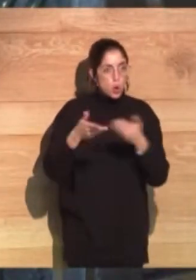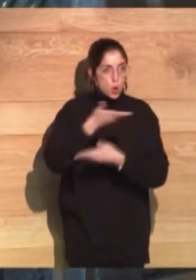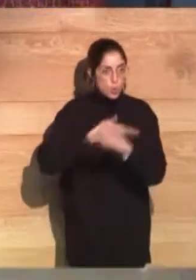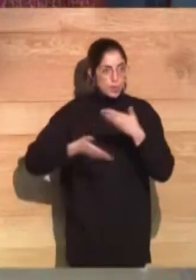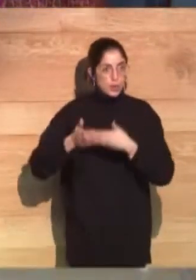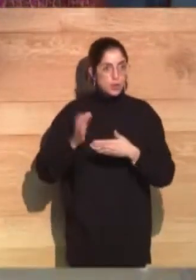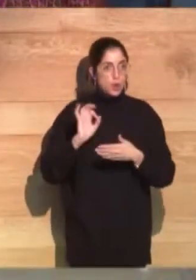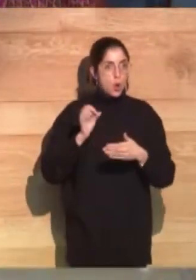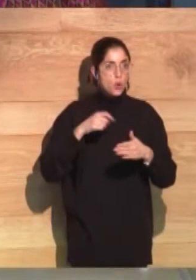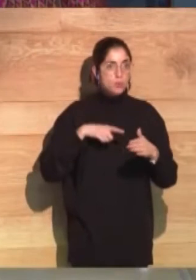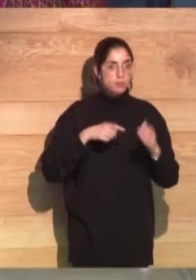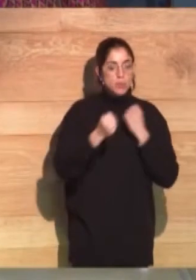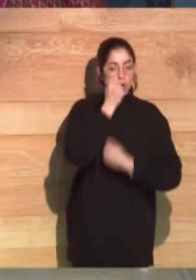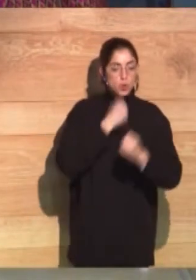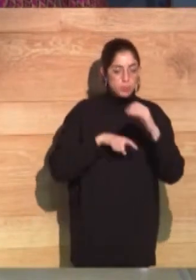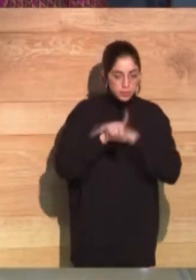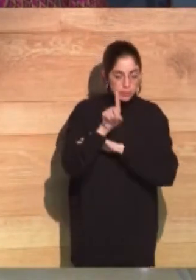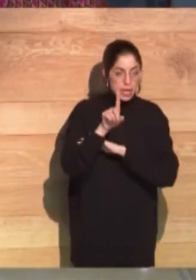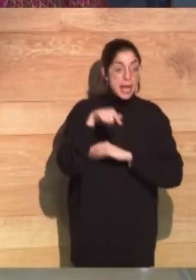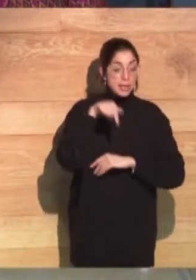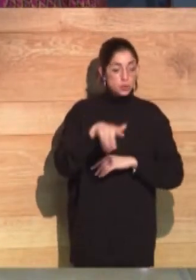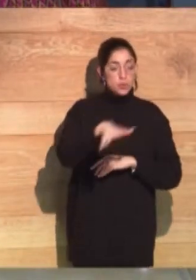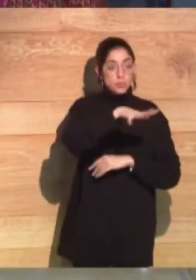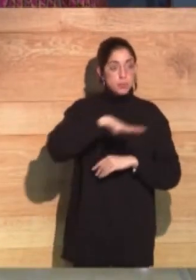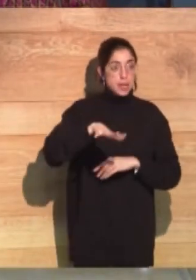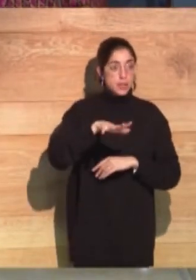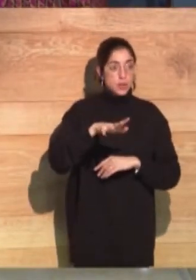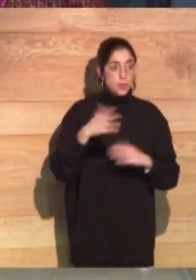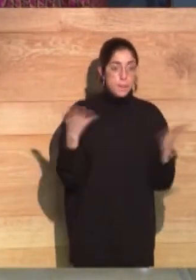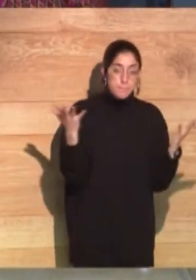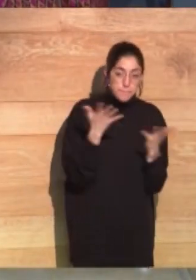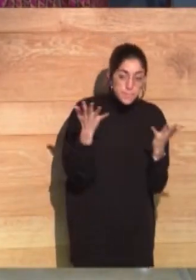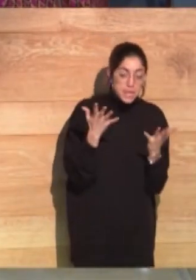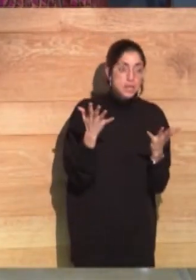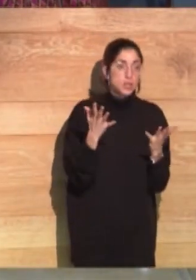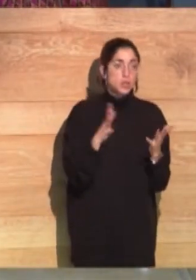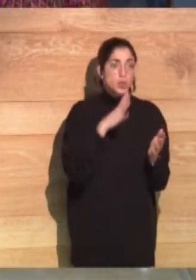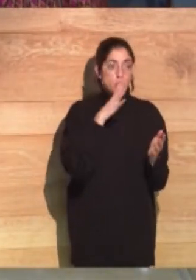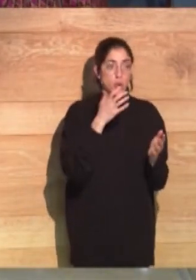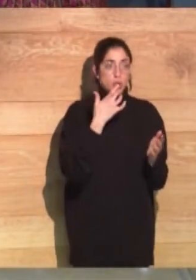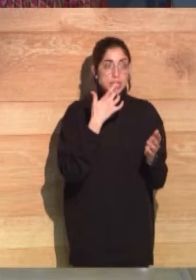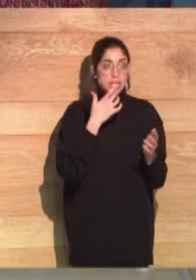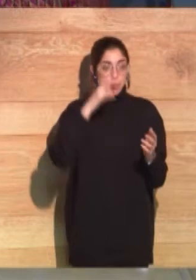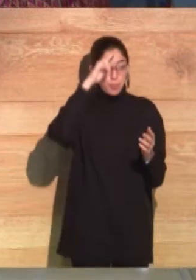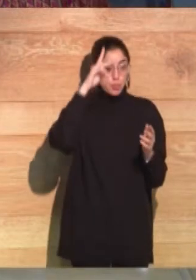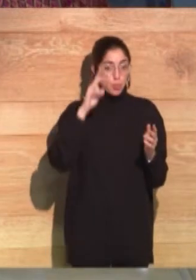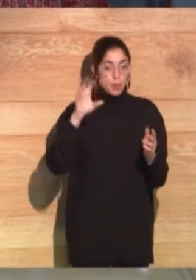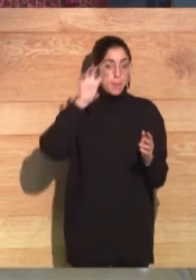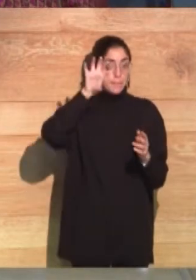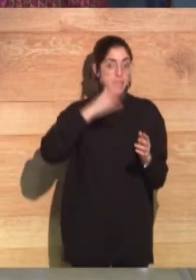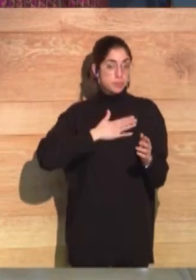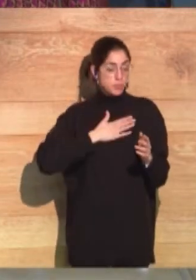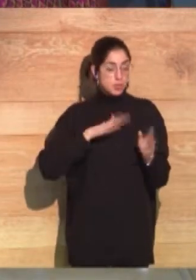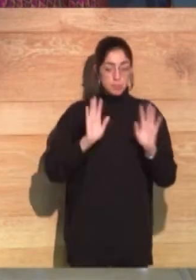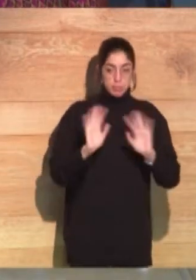un espacio peligroso porque cuando solamente te preocupa tu propio país, tus propios ciudadanos, tus